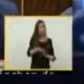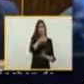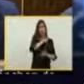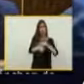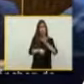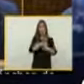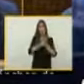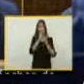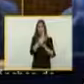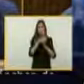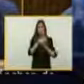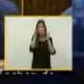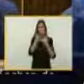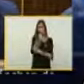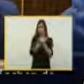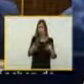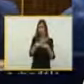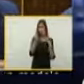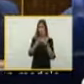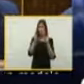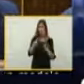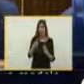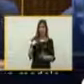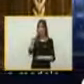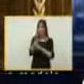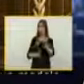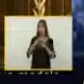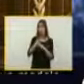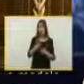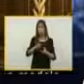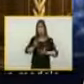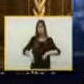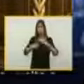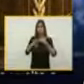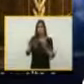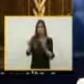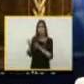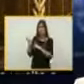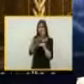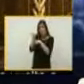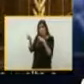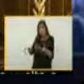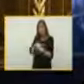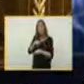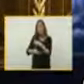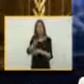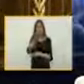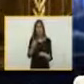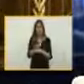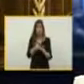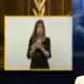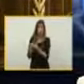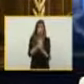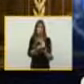es difícil desdecirse y empezar ahora, pero luego tiene un segundo problema, es que él ha cerrado un pacto con Ciudadanos que lo compromete en gran medida porque